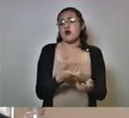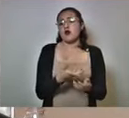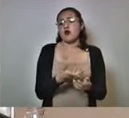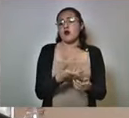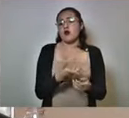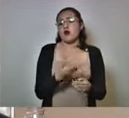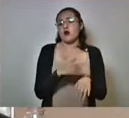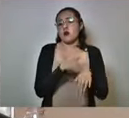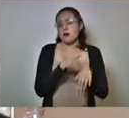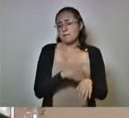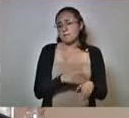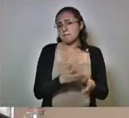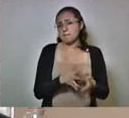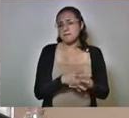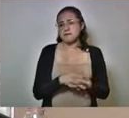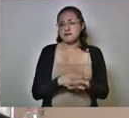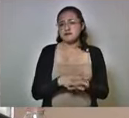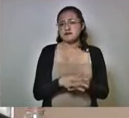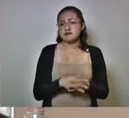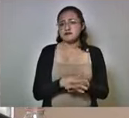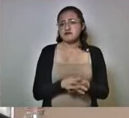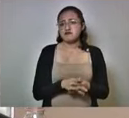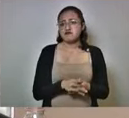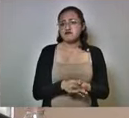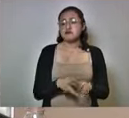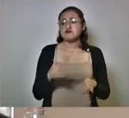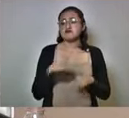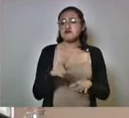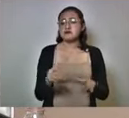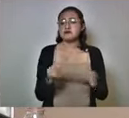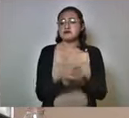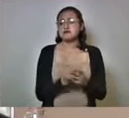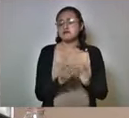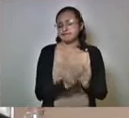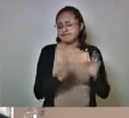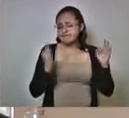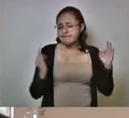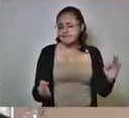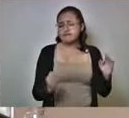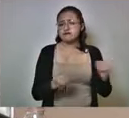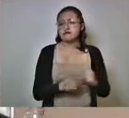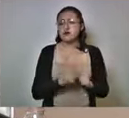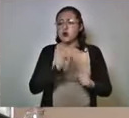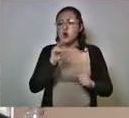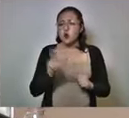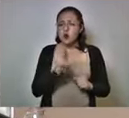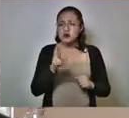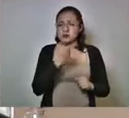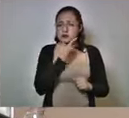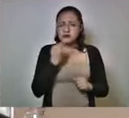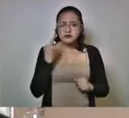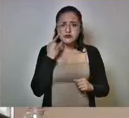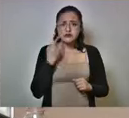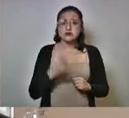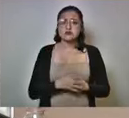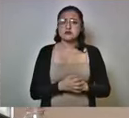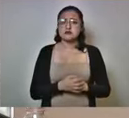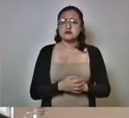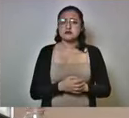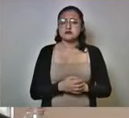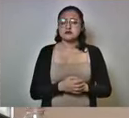de los asuntos de sana distancia, de uso de cubrebocas,